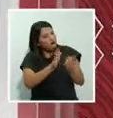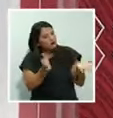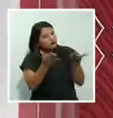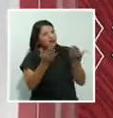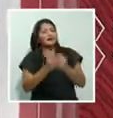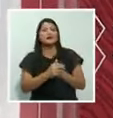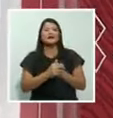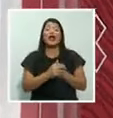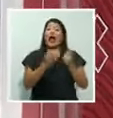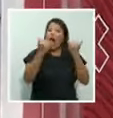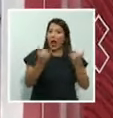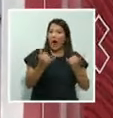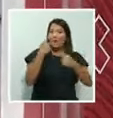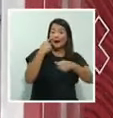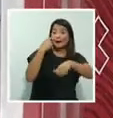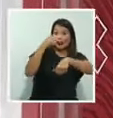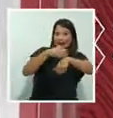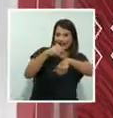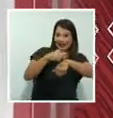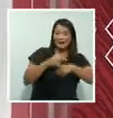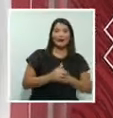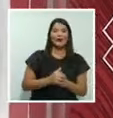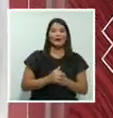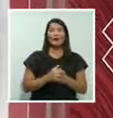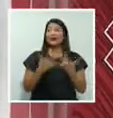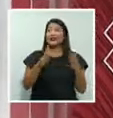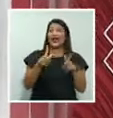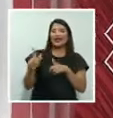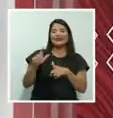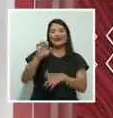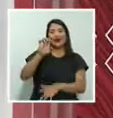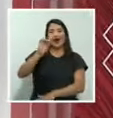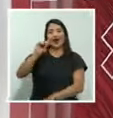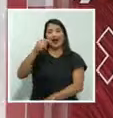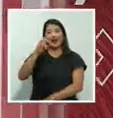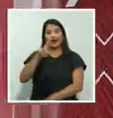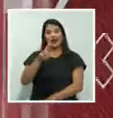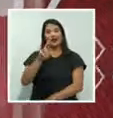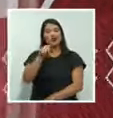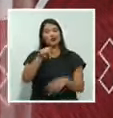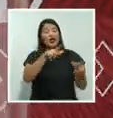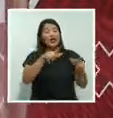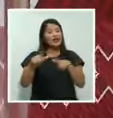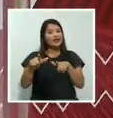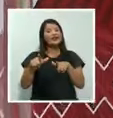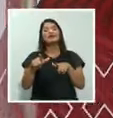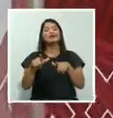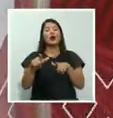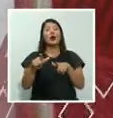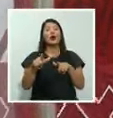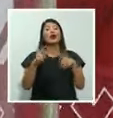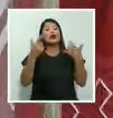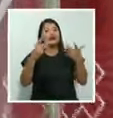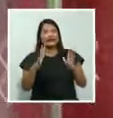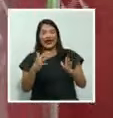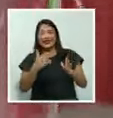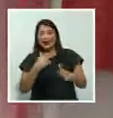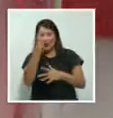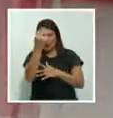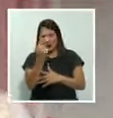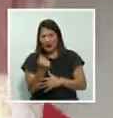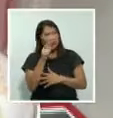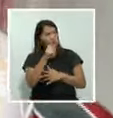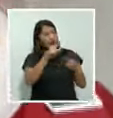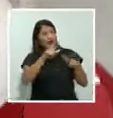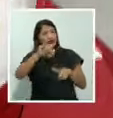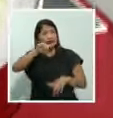tope. Ahí está el cronómetro en pantalla. Listísimo. Don Edgar, ¿usted está listo para activar el cilindro? Muy bien, tenemos los billetes. ¿Usted está listo,